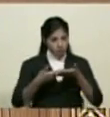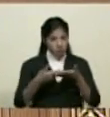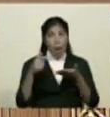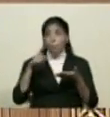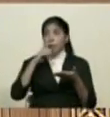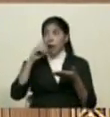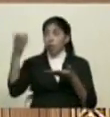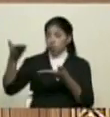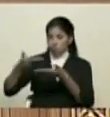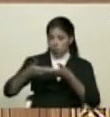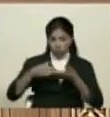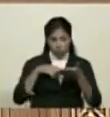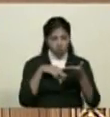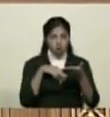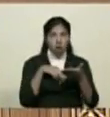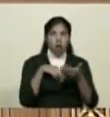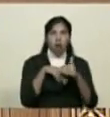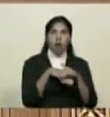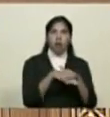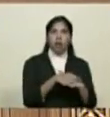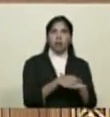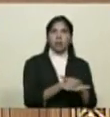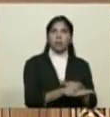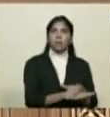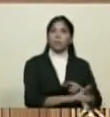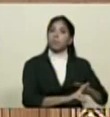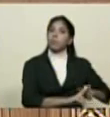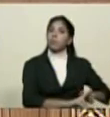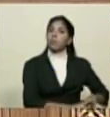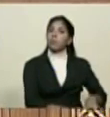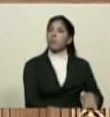presidente Maduro, guardó todo en una gaveta.